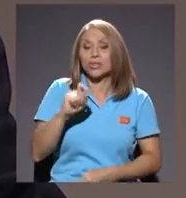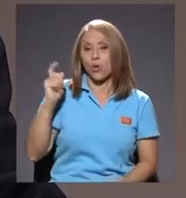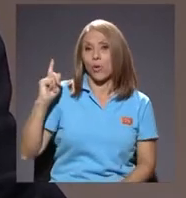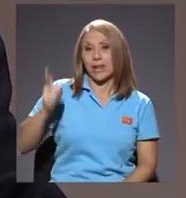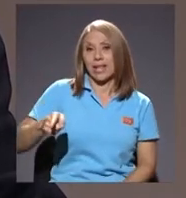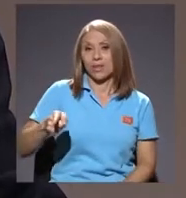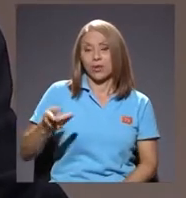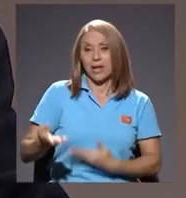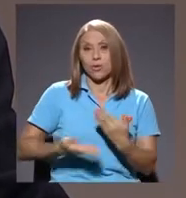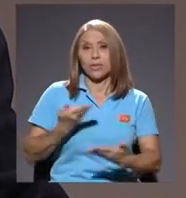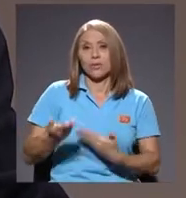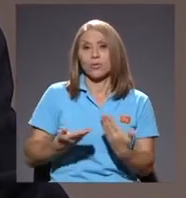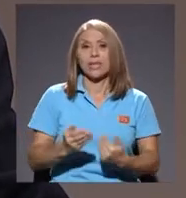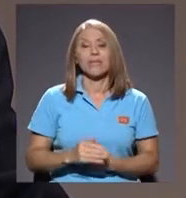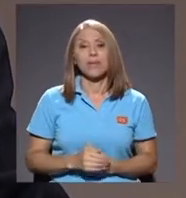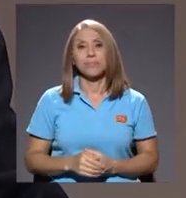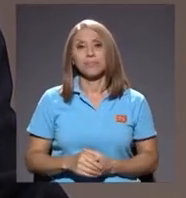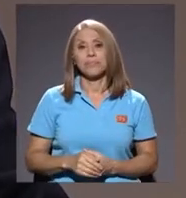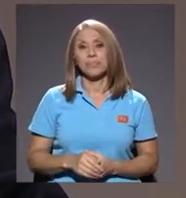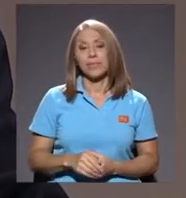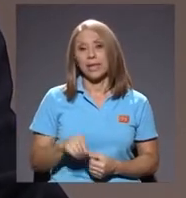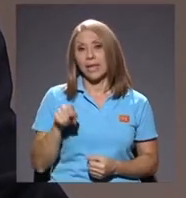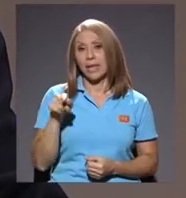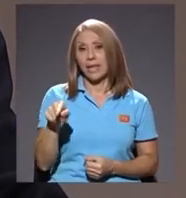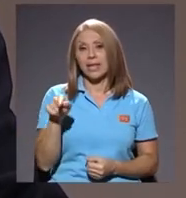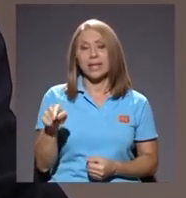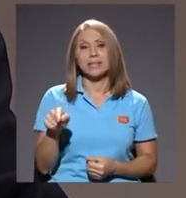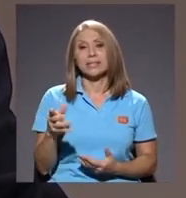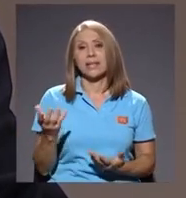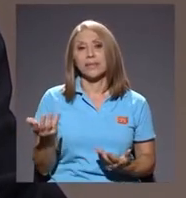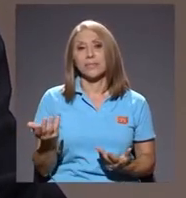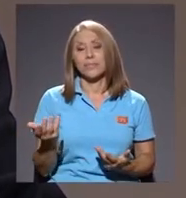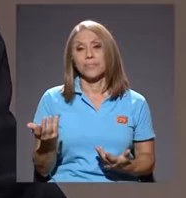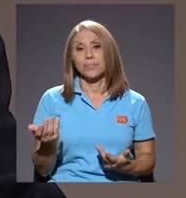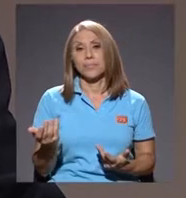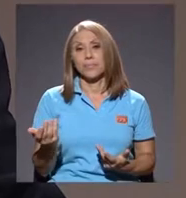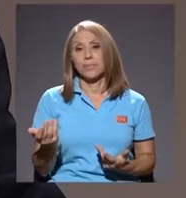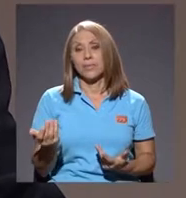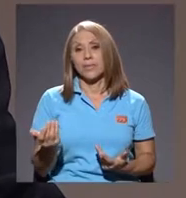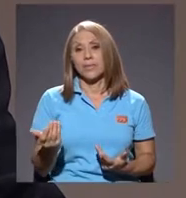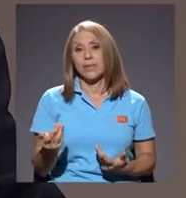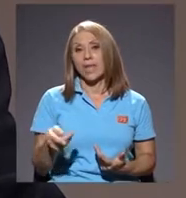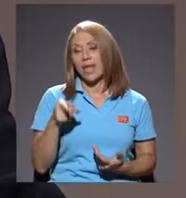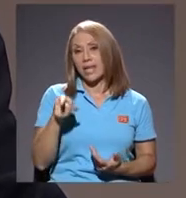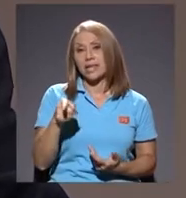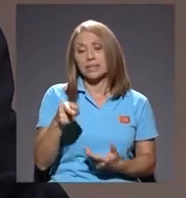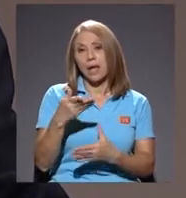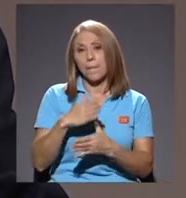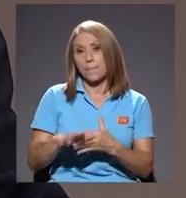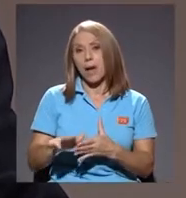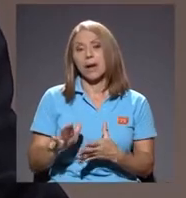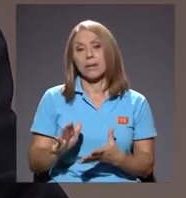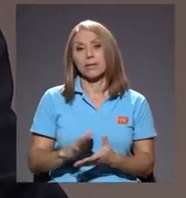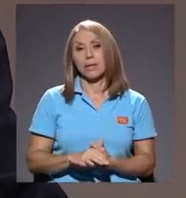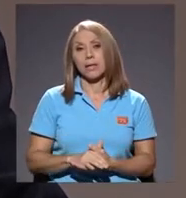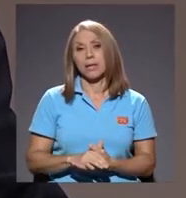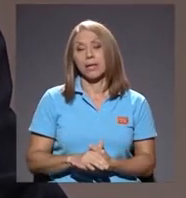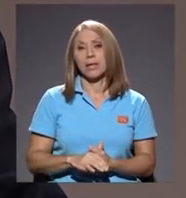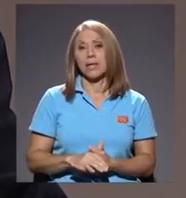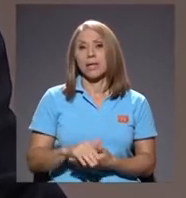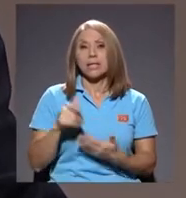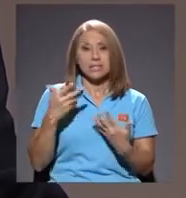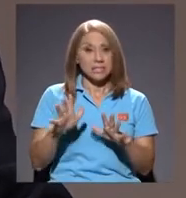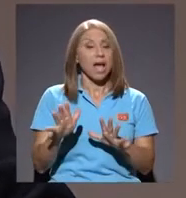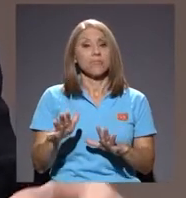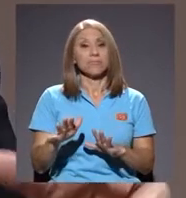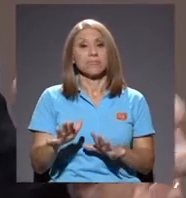contributiva en ese nn en esa parte está invertido lo hacen